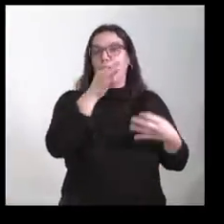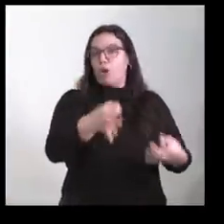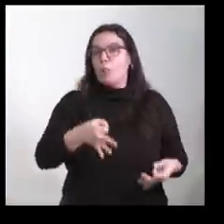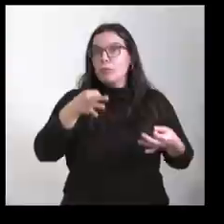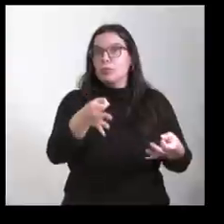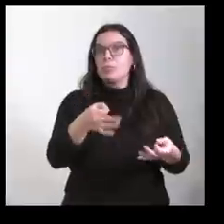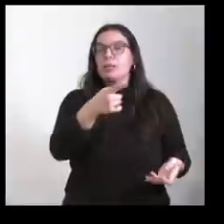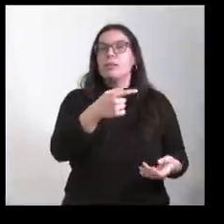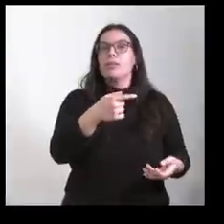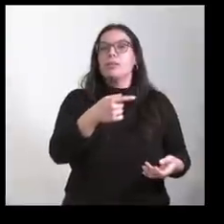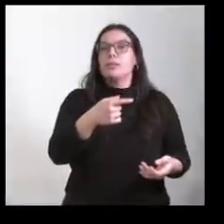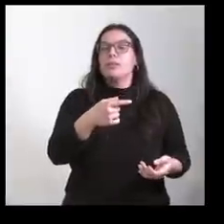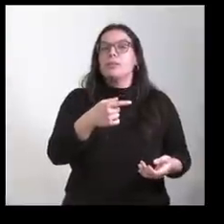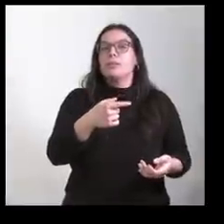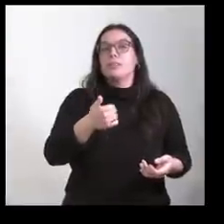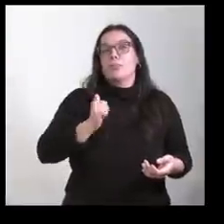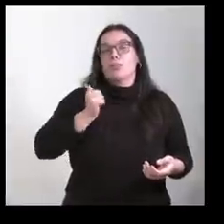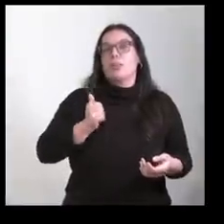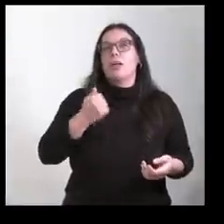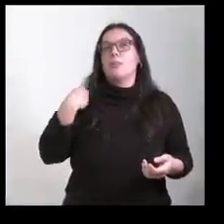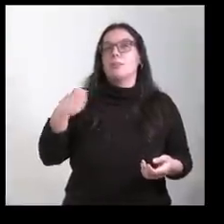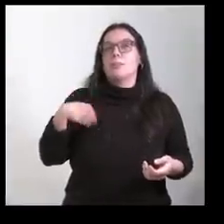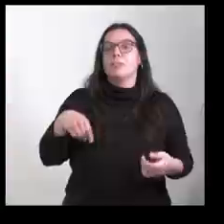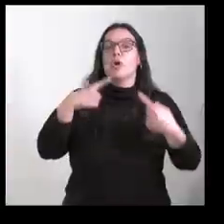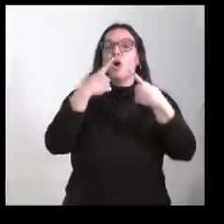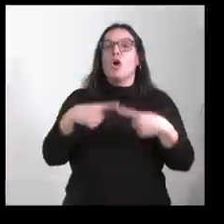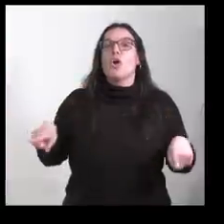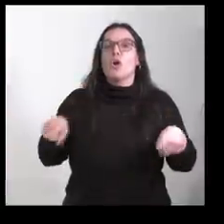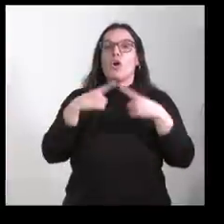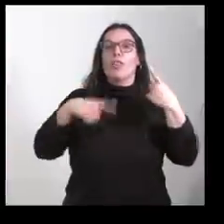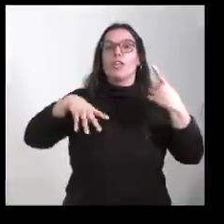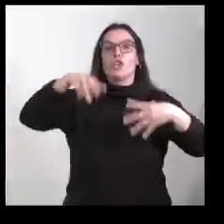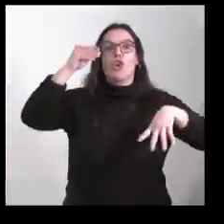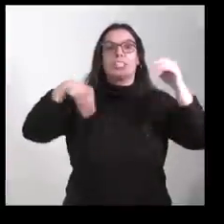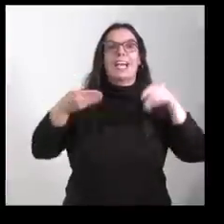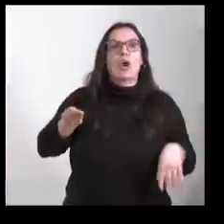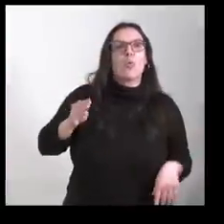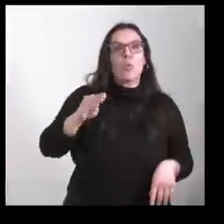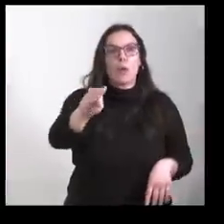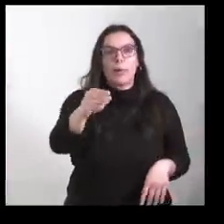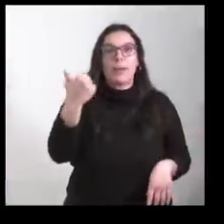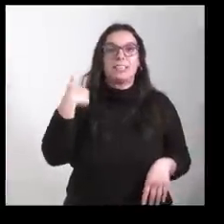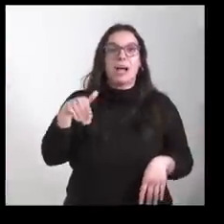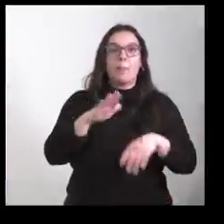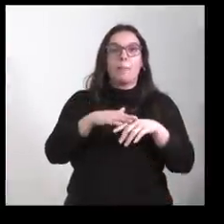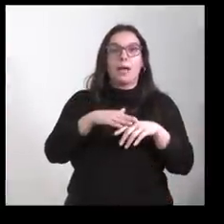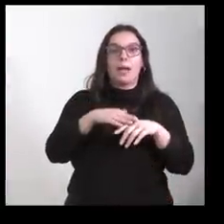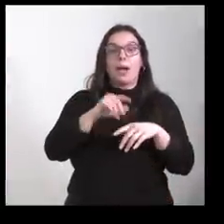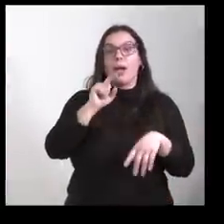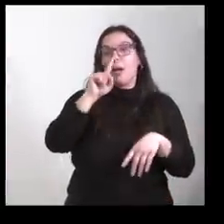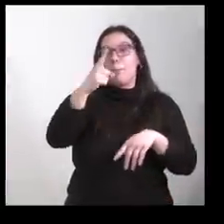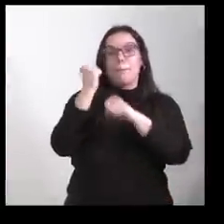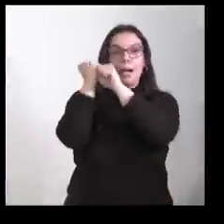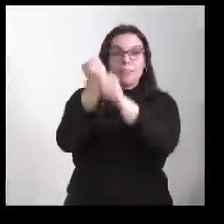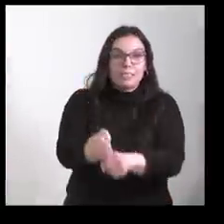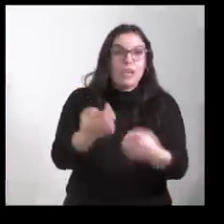tengo ocasión de hablar con usted por el famoso concierto de la Sierra de la culebra no sé si lo dejamos Ya para el primer aniversario Que